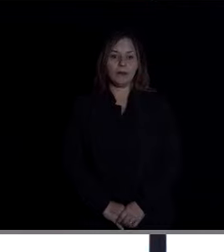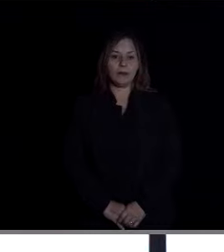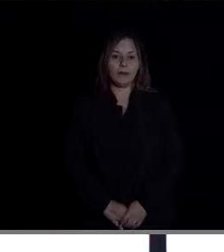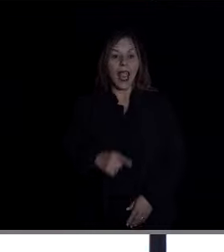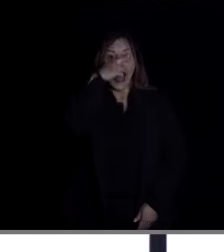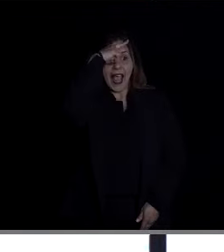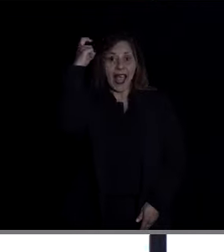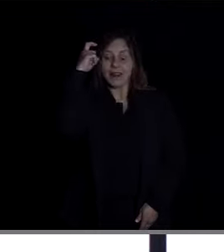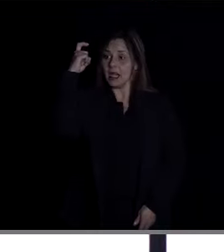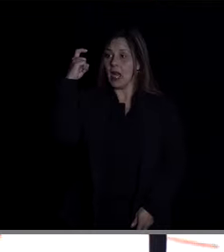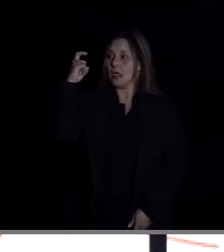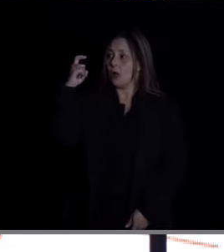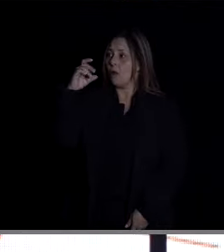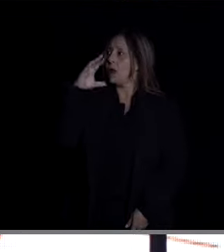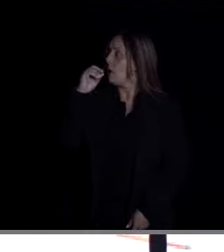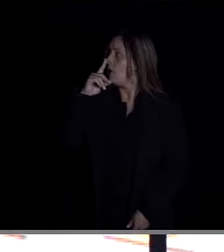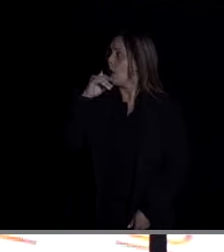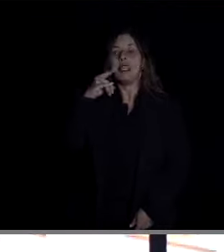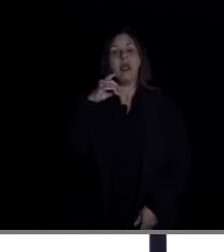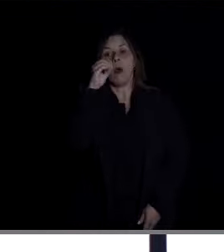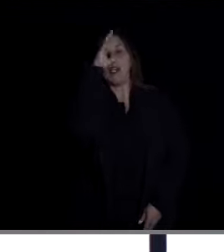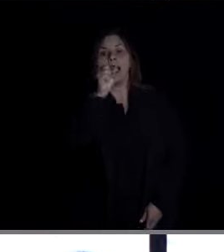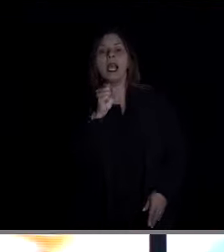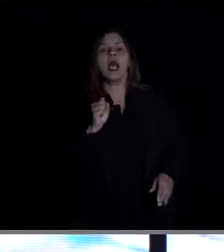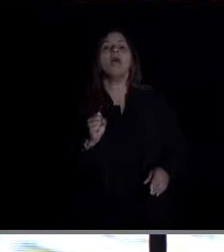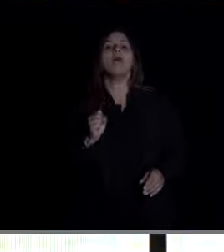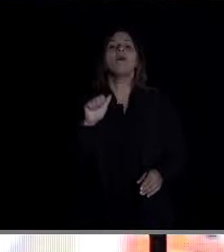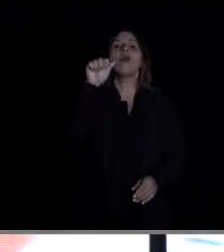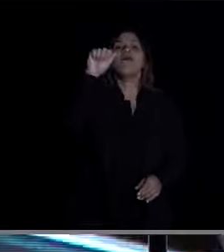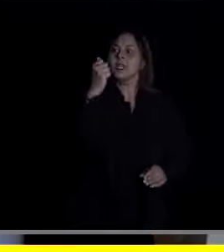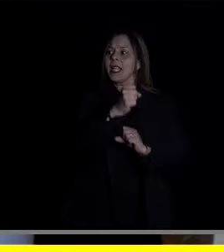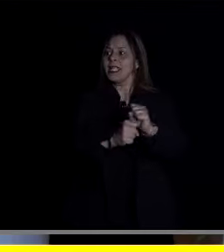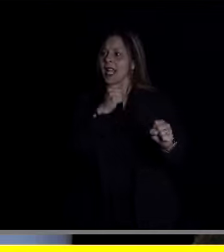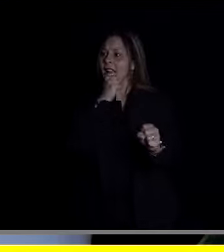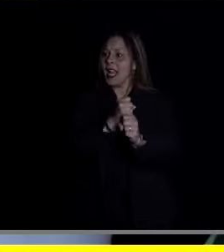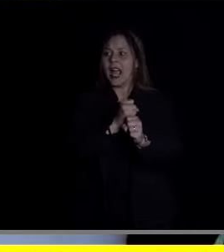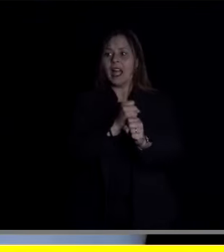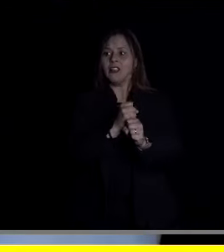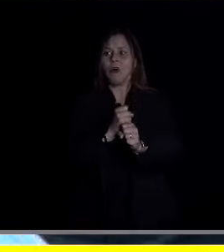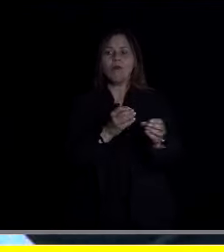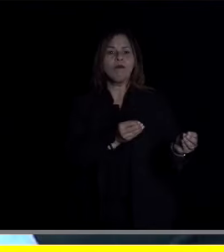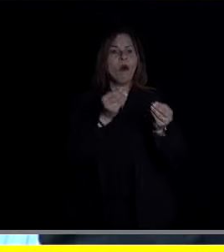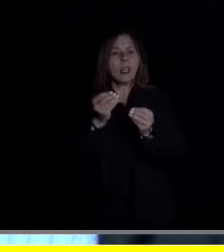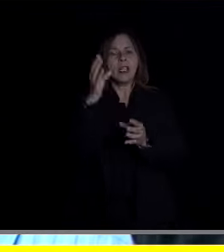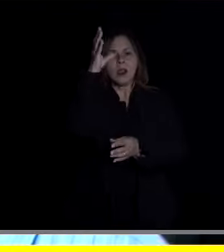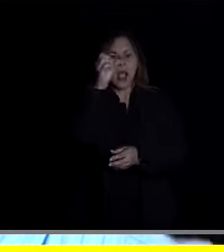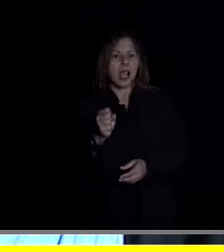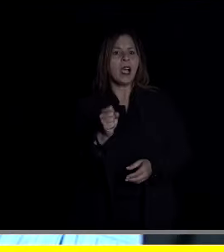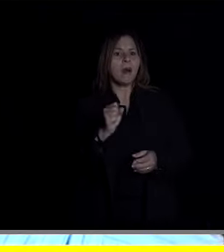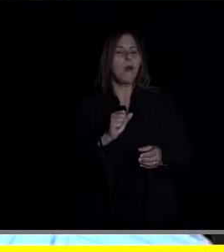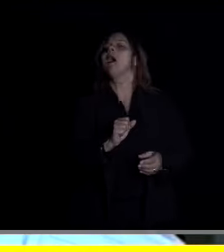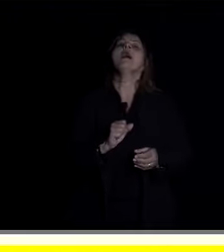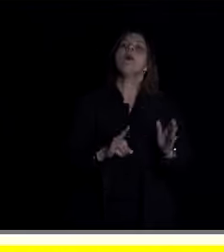Este verano, el Código de Incentivos de Caguas cumplió 10 años, posicionando a Caguas como una ciudad competitiva y